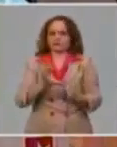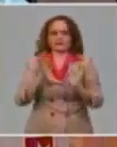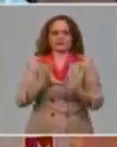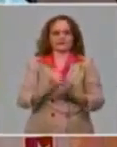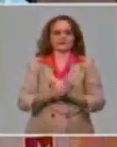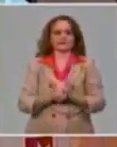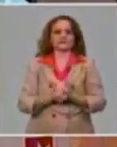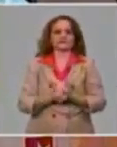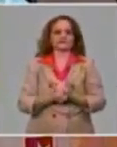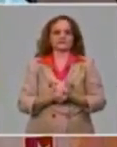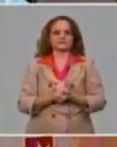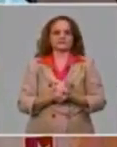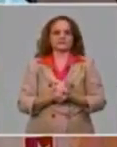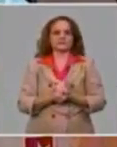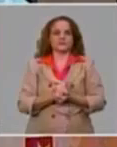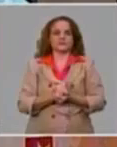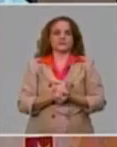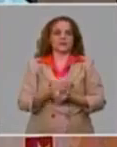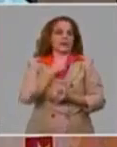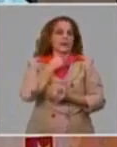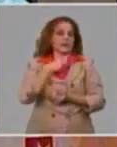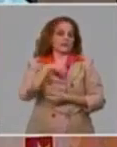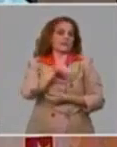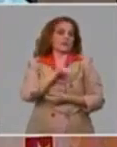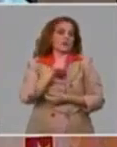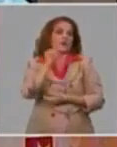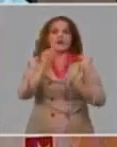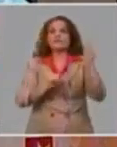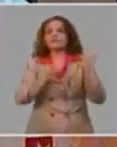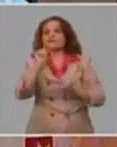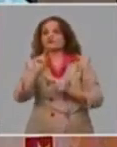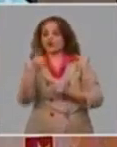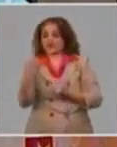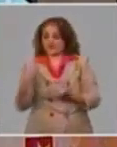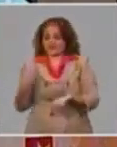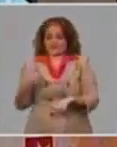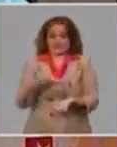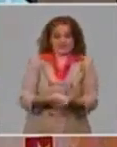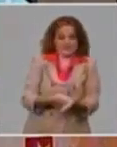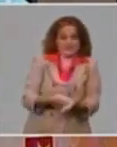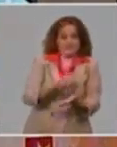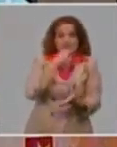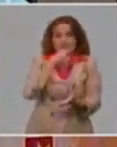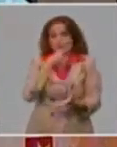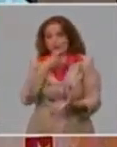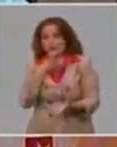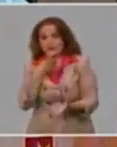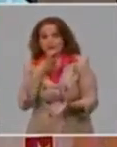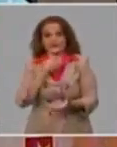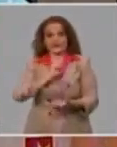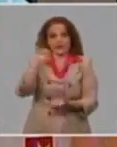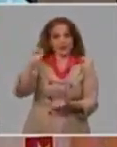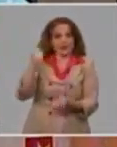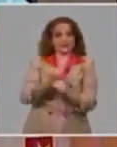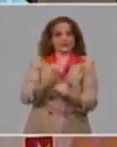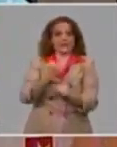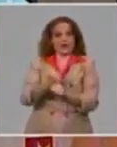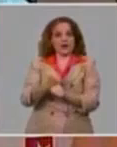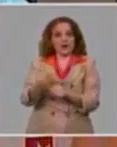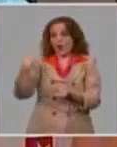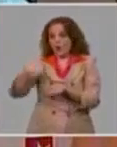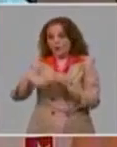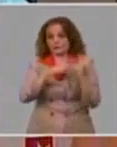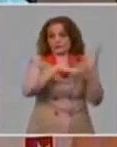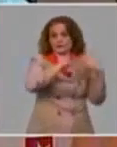nos ocurre? Que los inversionistas son de diferentes organismos y teníamos que conciliar bien con ellos